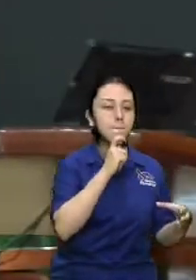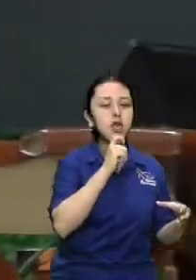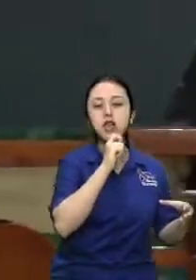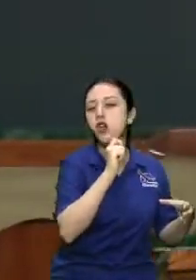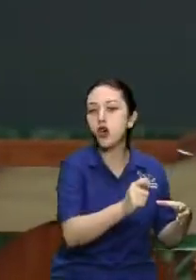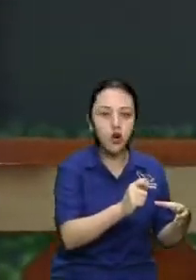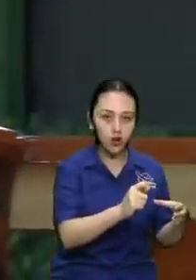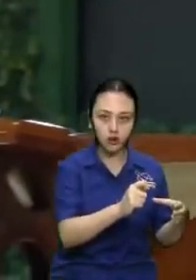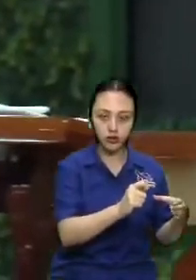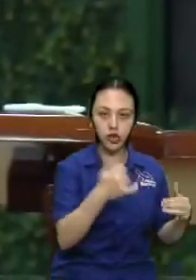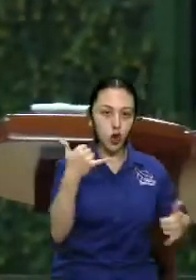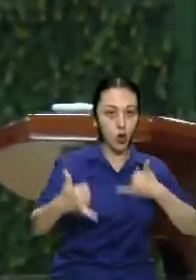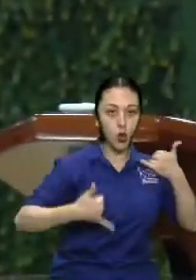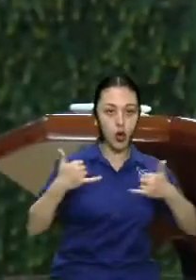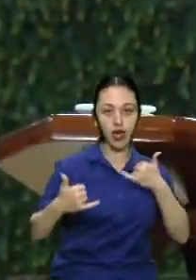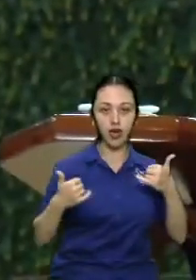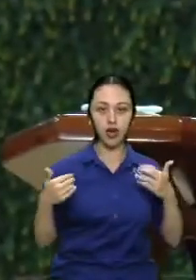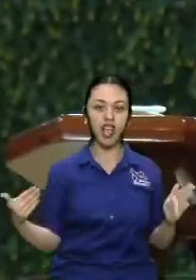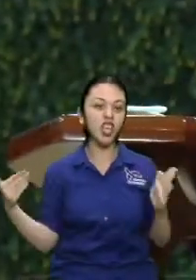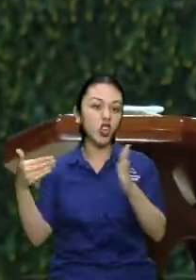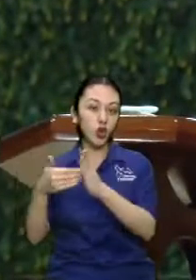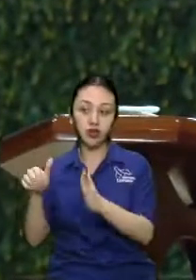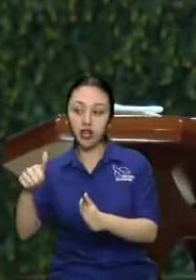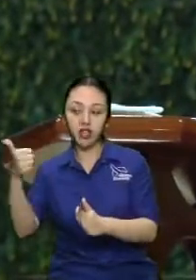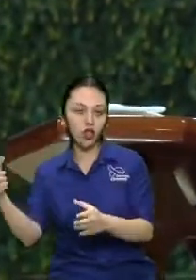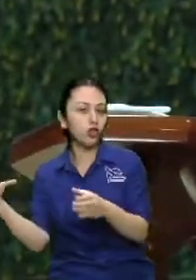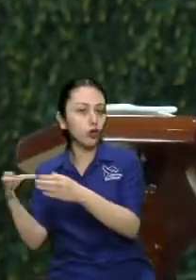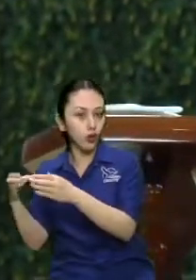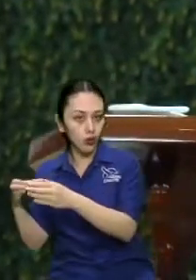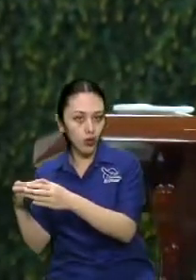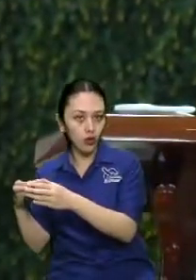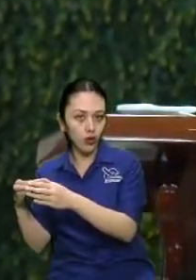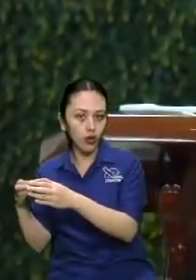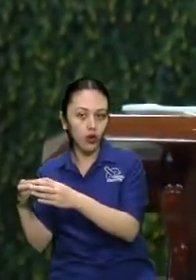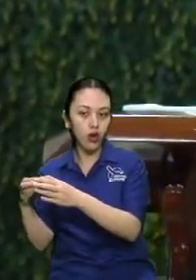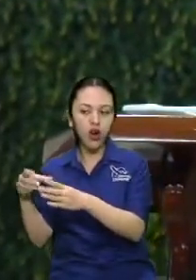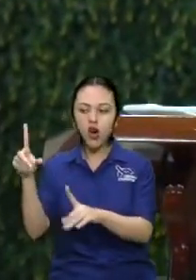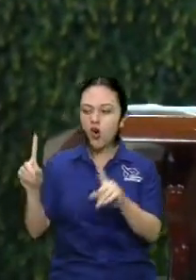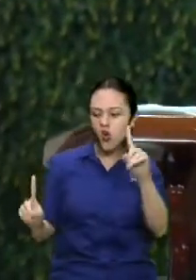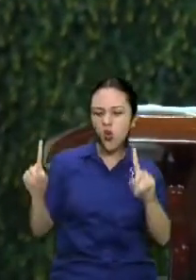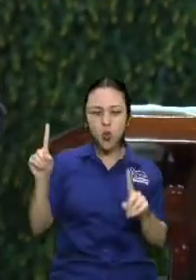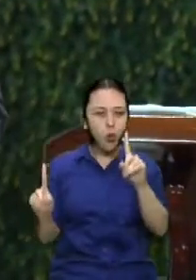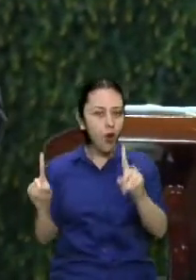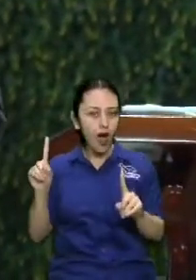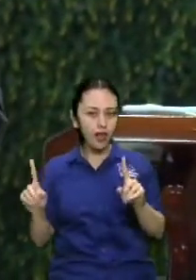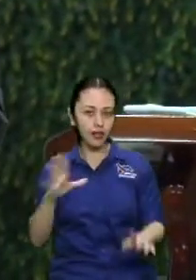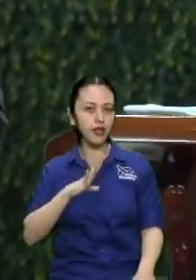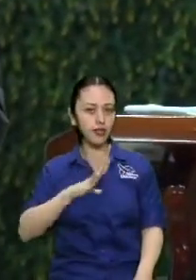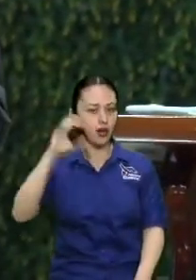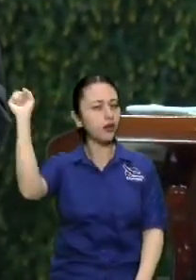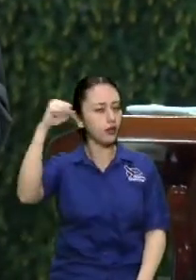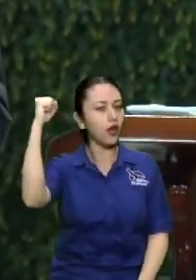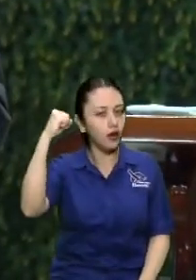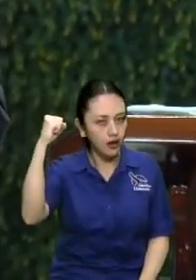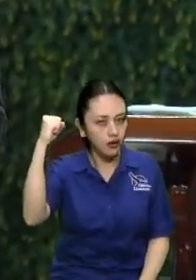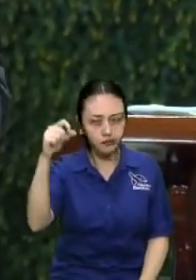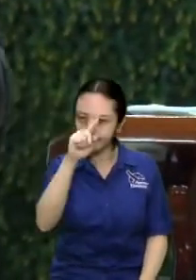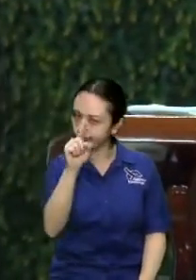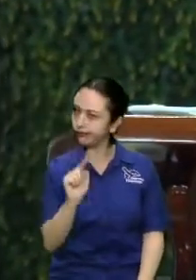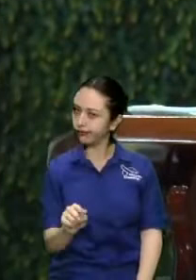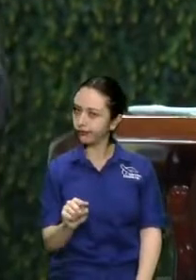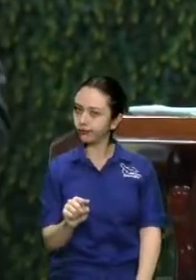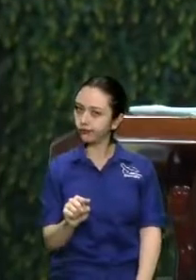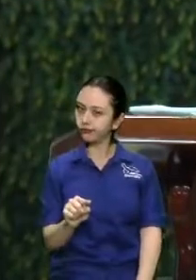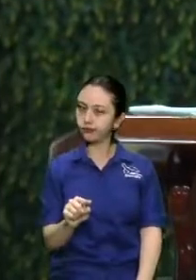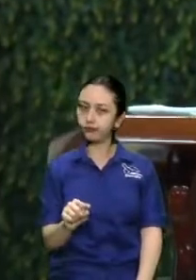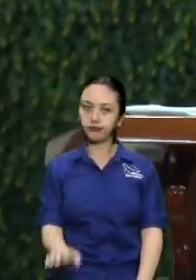¿quién se supone que tiene que ganar? Sería una hazaña. ¿Por qué no? Qué